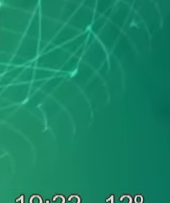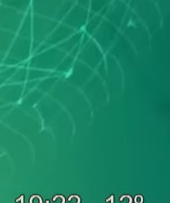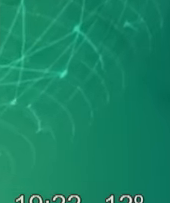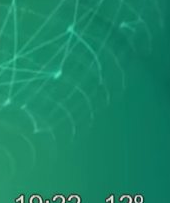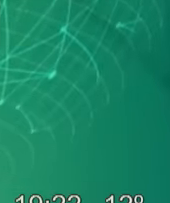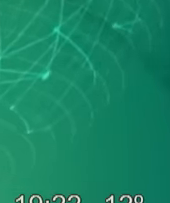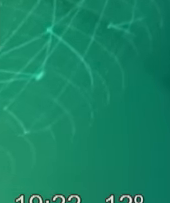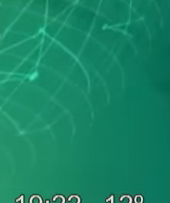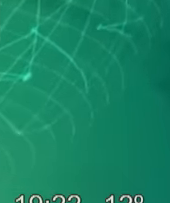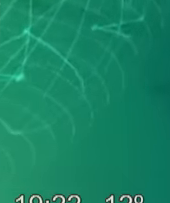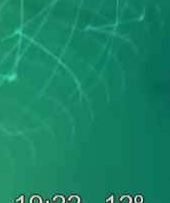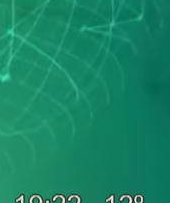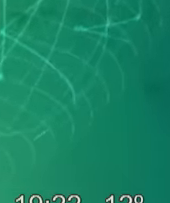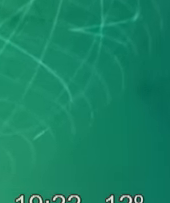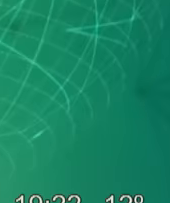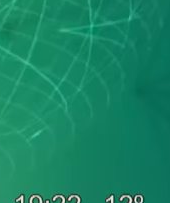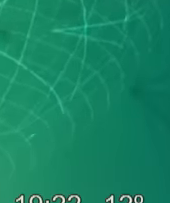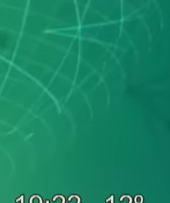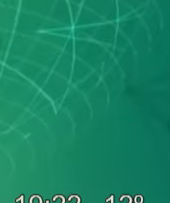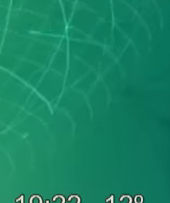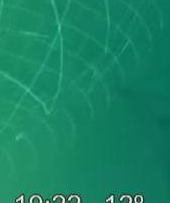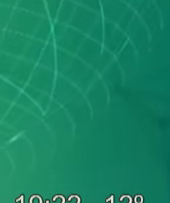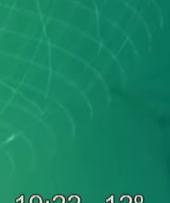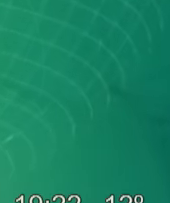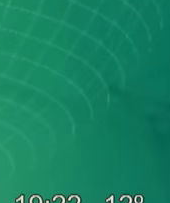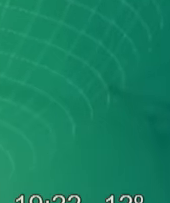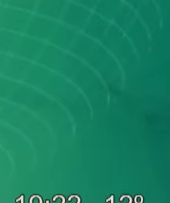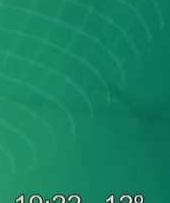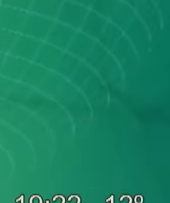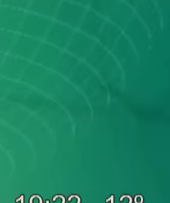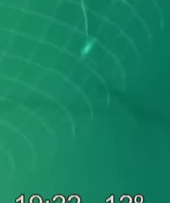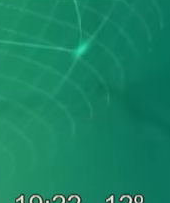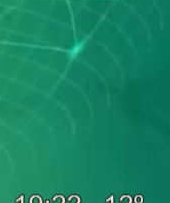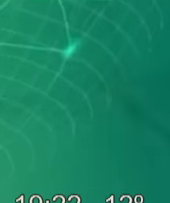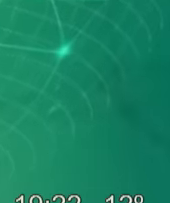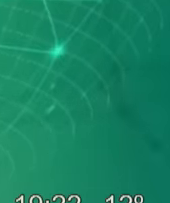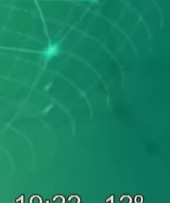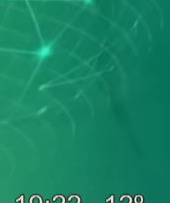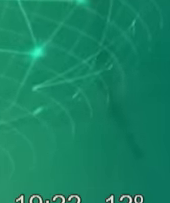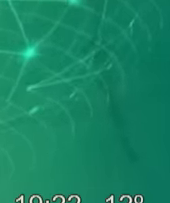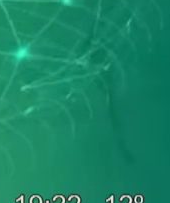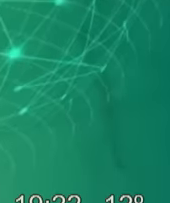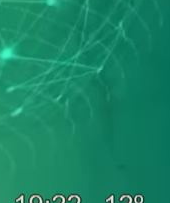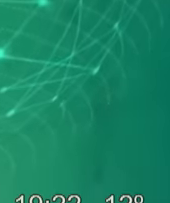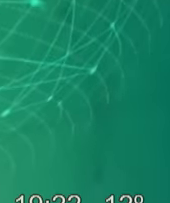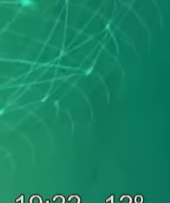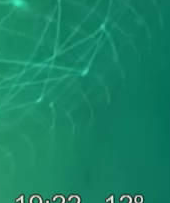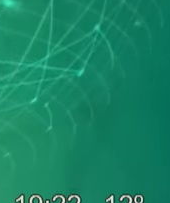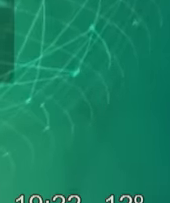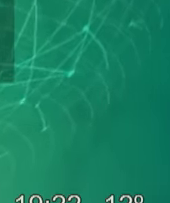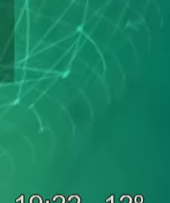tenía, que bueno, lo sabía. Entonces, yo no creo, me parecería una normal si hace eso. Se incrimina